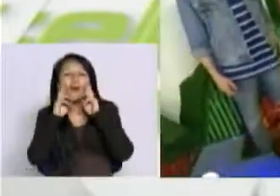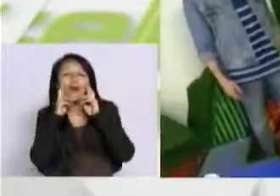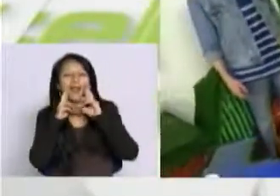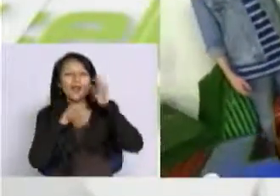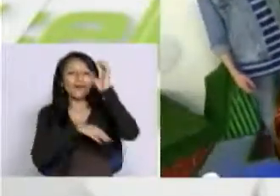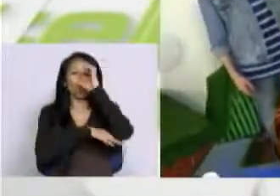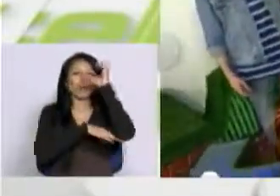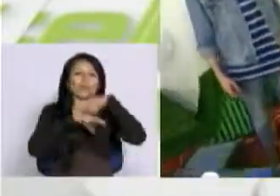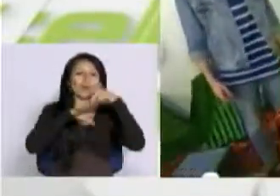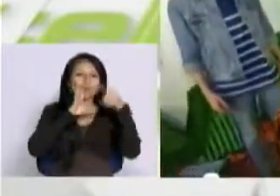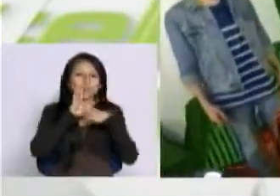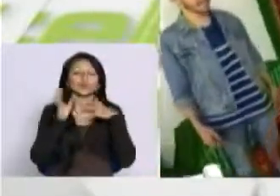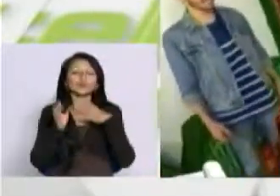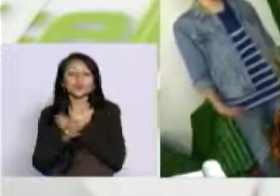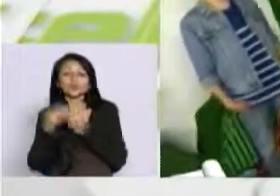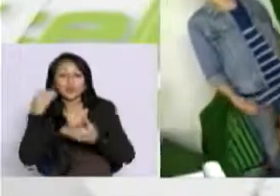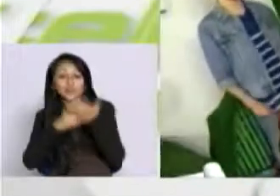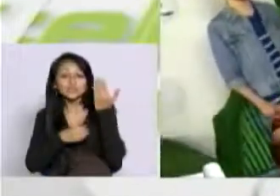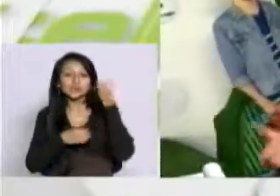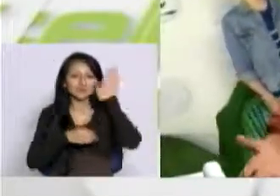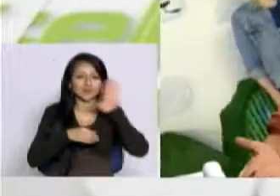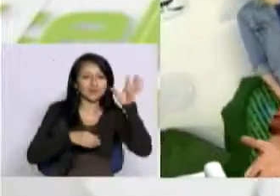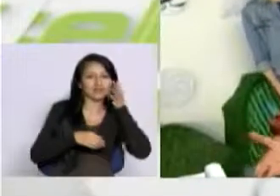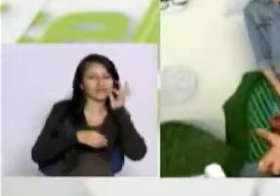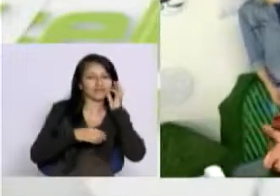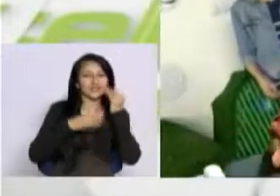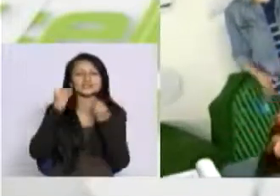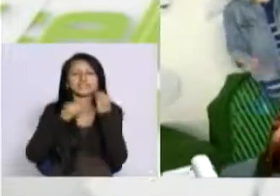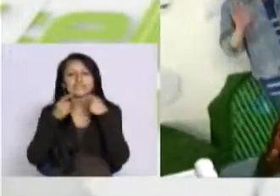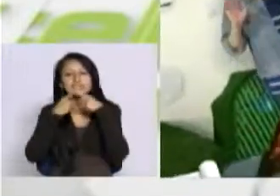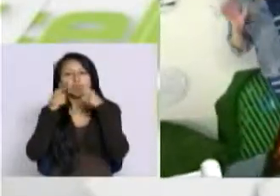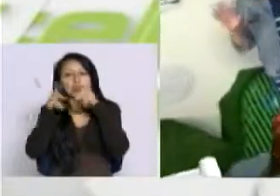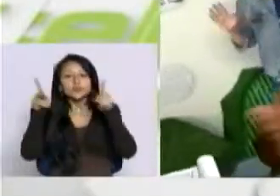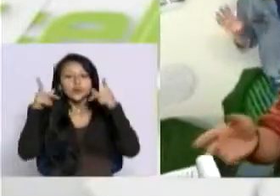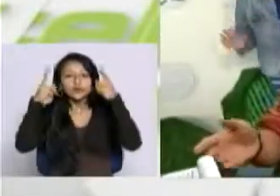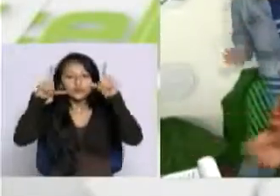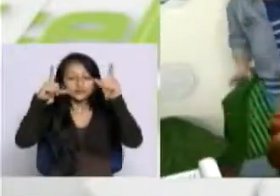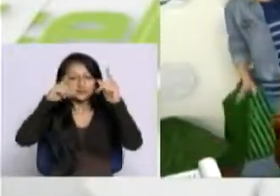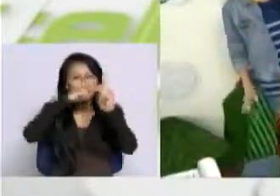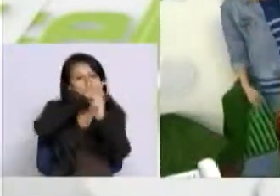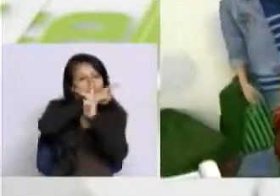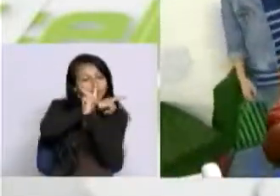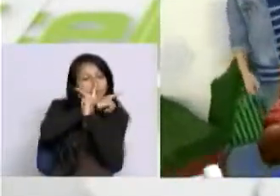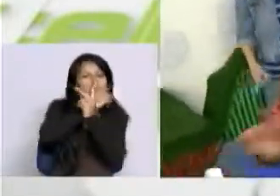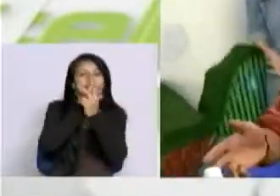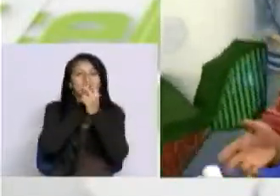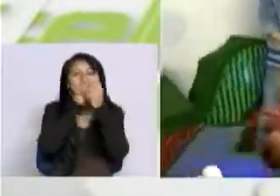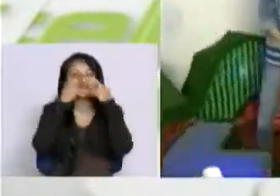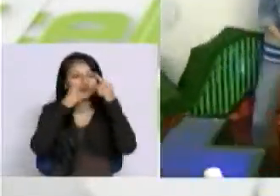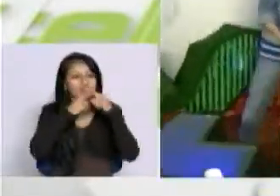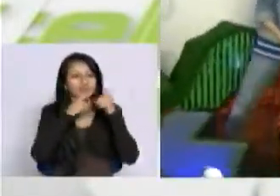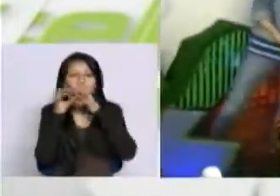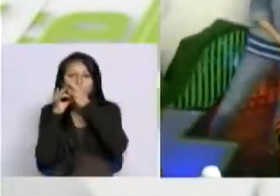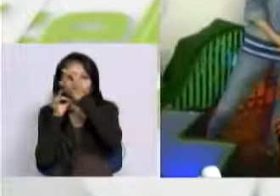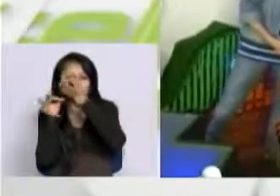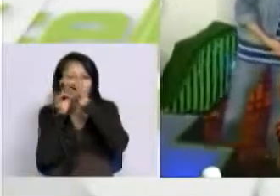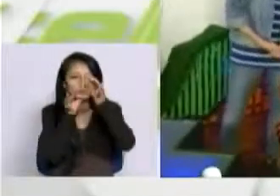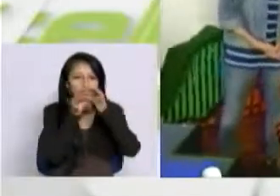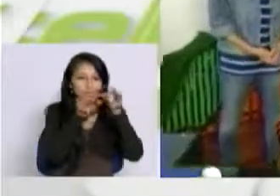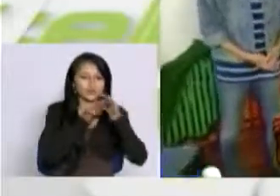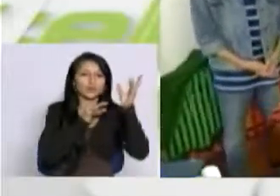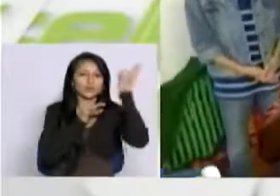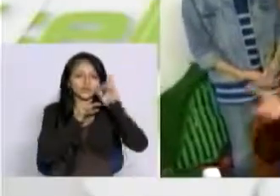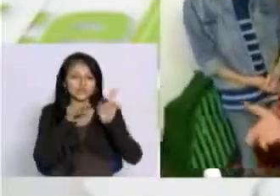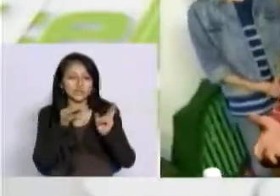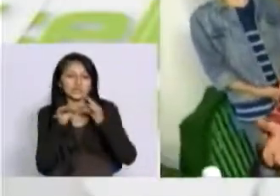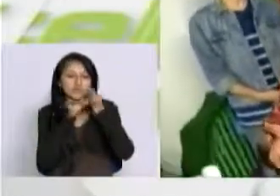es iniciar en el eje cafetero, que nuestros televidentes que estén en Guática, en Quinchía,